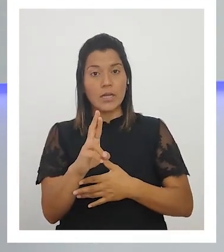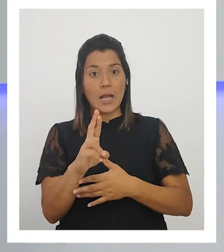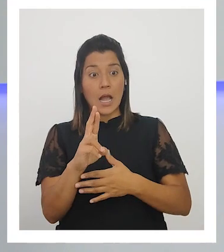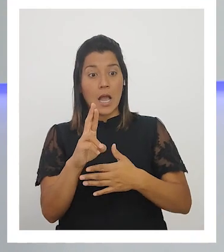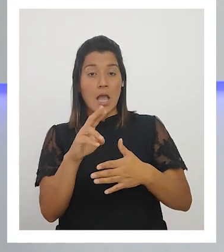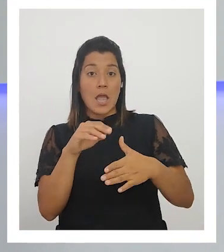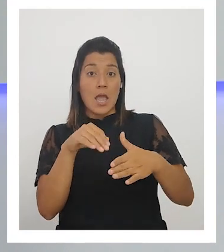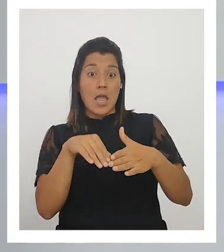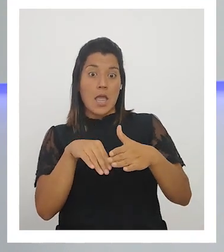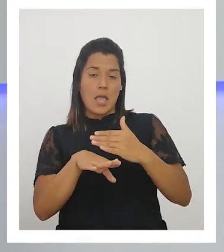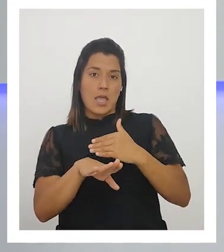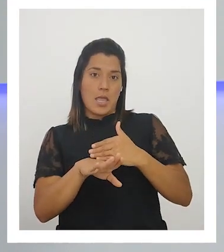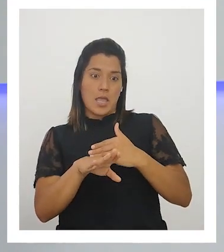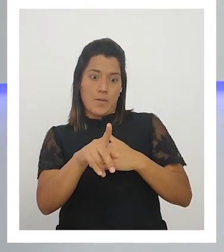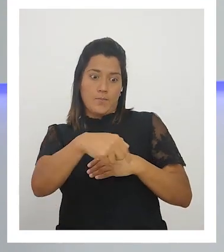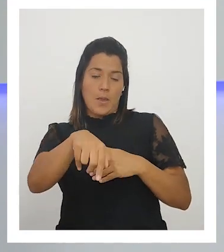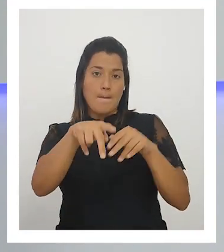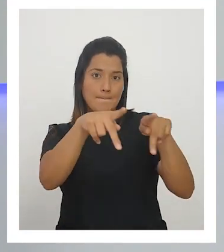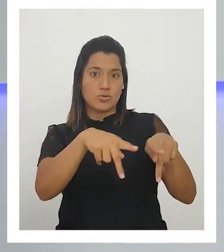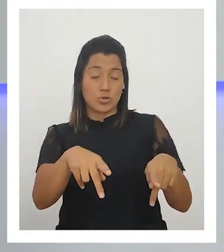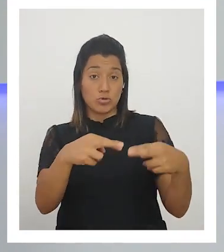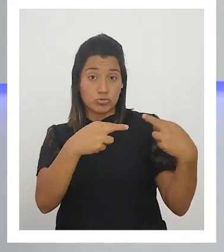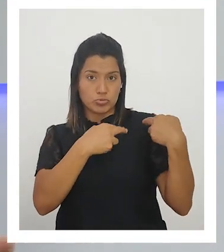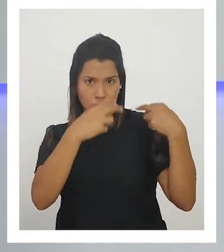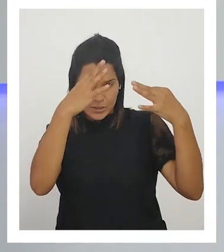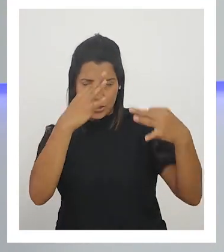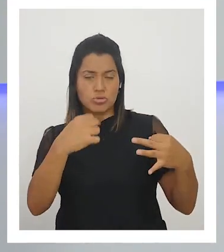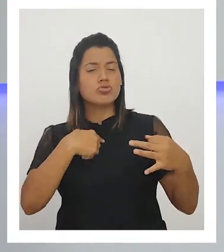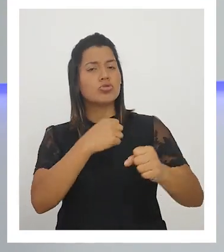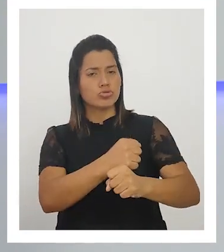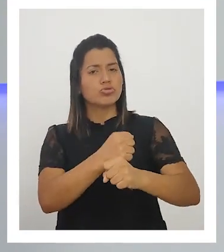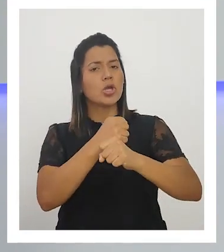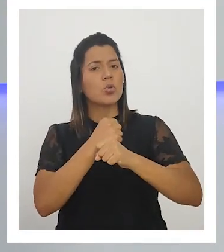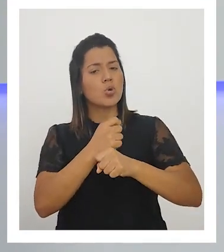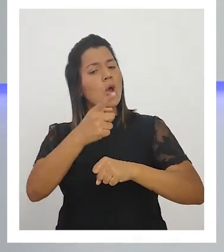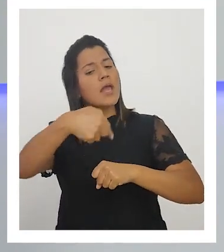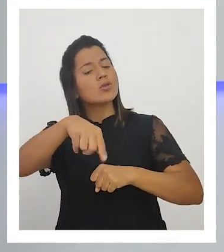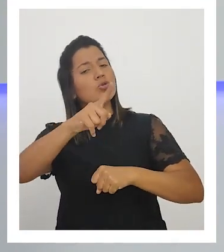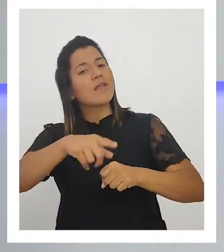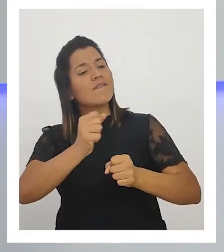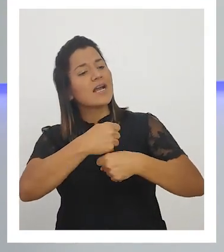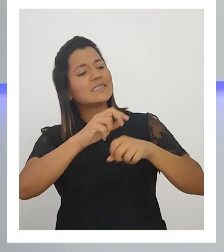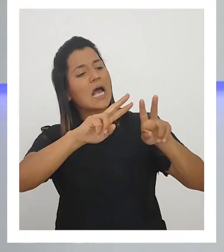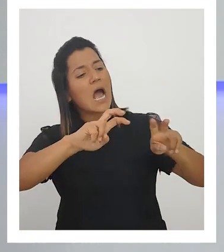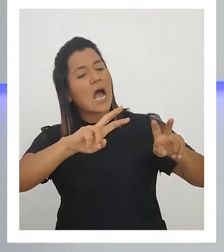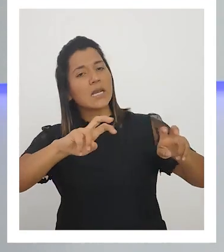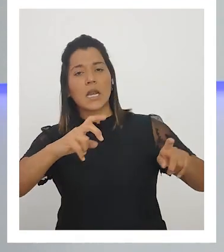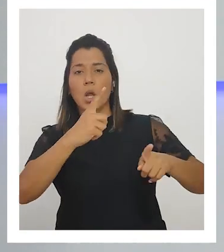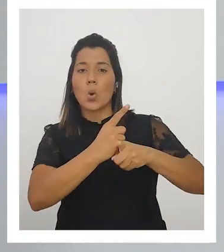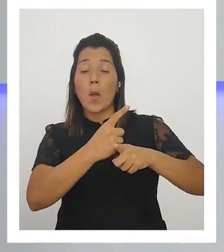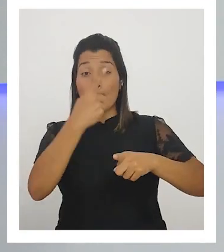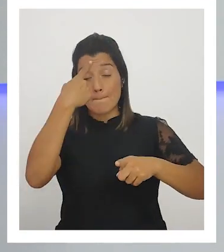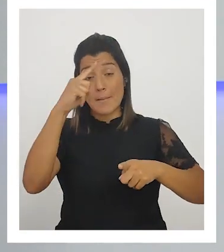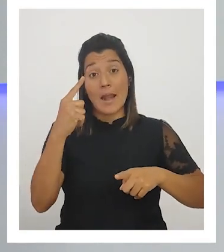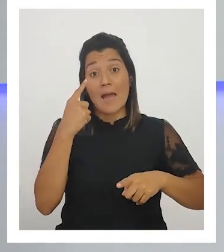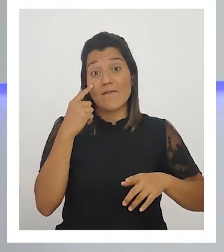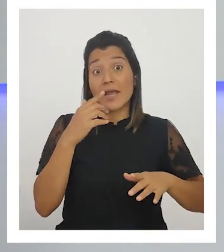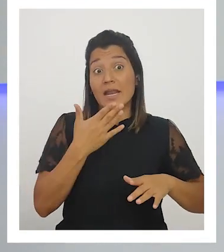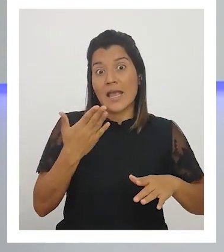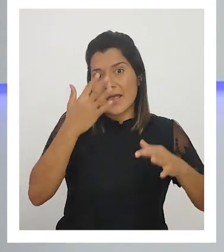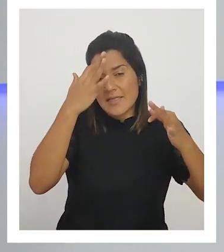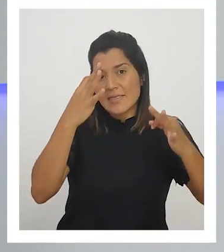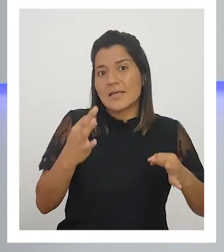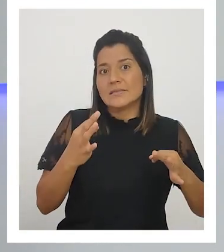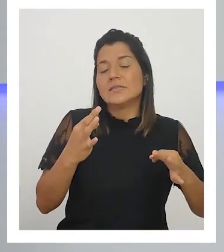que correspondan estará, estoy seguro, pues haciendo los análisis respectivos para ver qué decisiones de